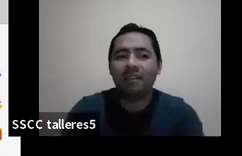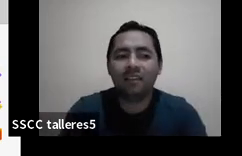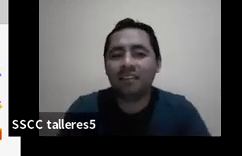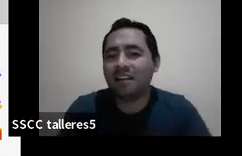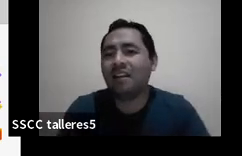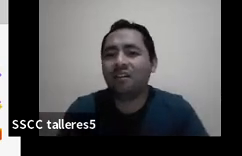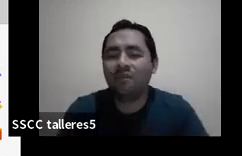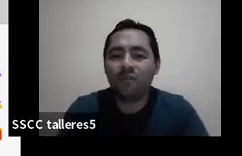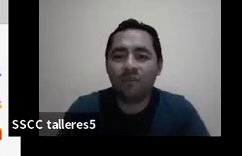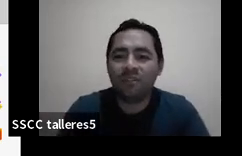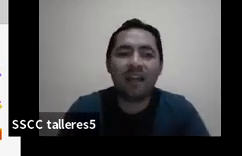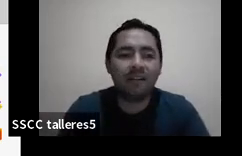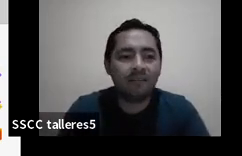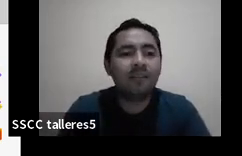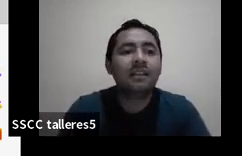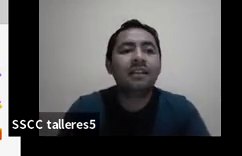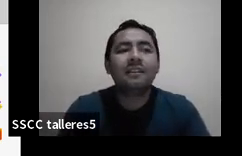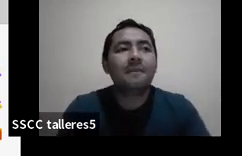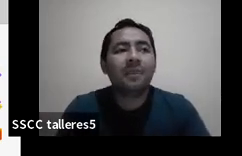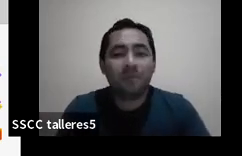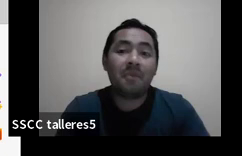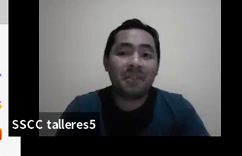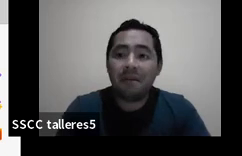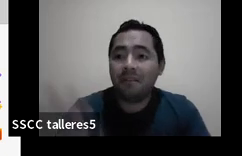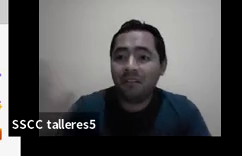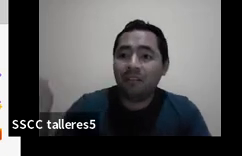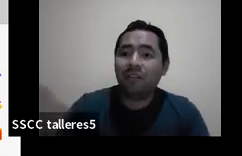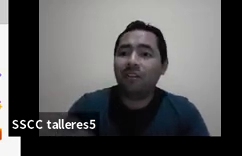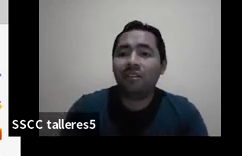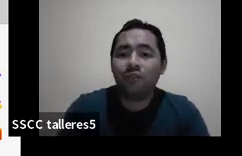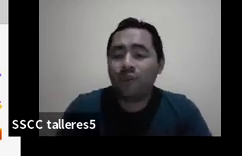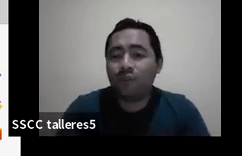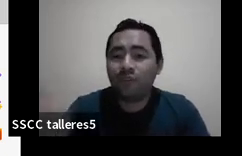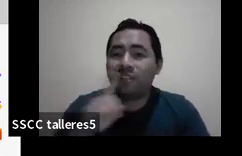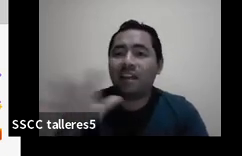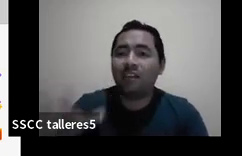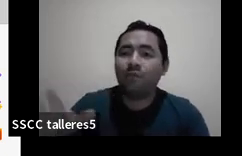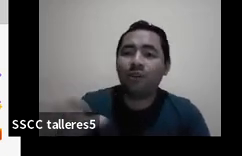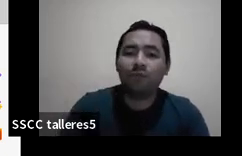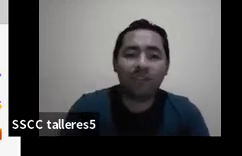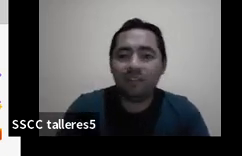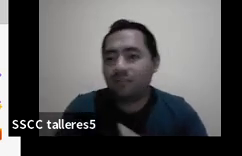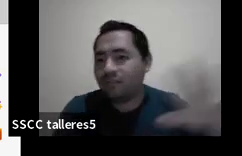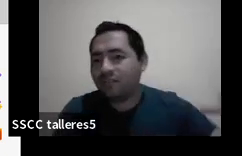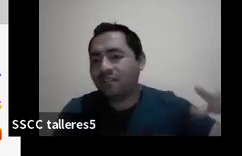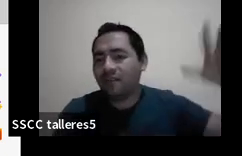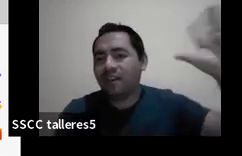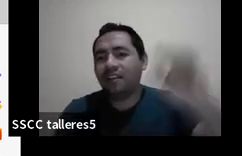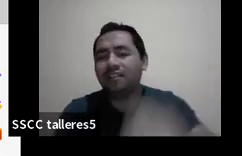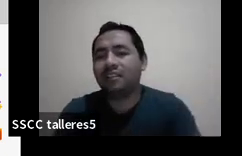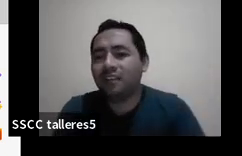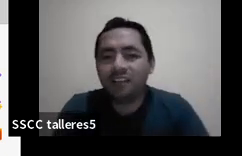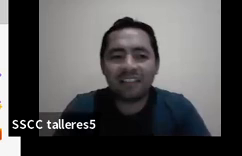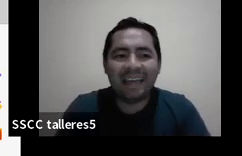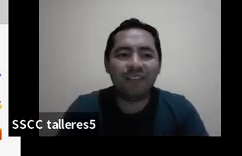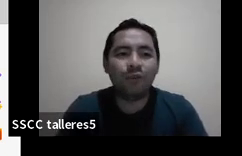pues gritan y se ríen como si nada, ¿no? Entonces me ha pasado a veces de tener que decir a un grupo de sordos que se callen un poquito porque estaban